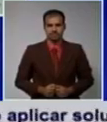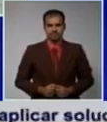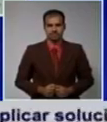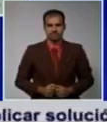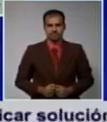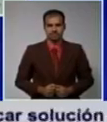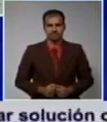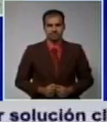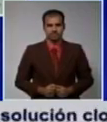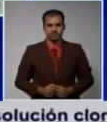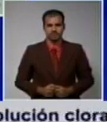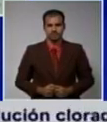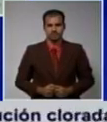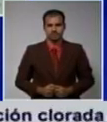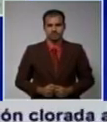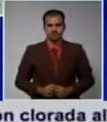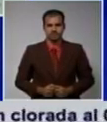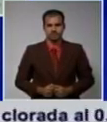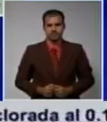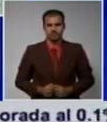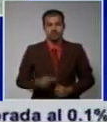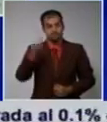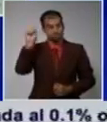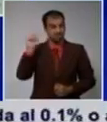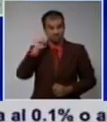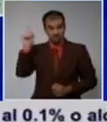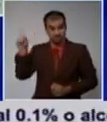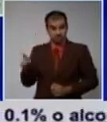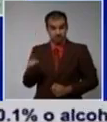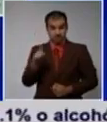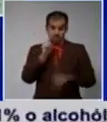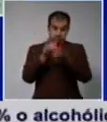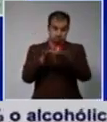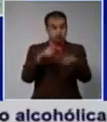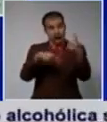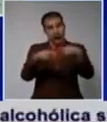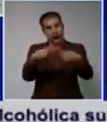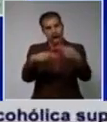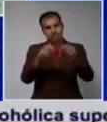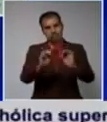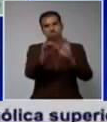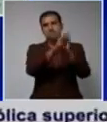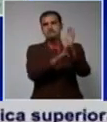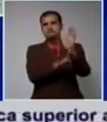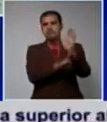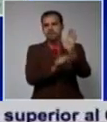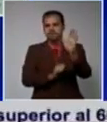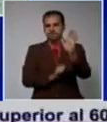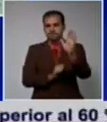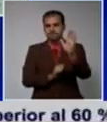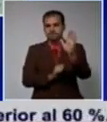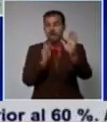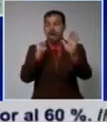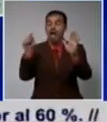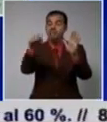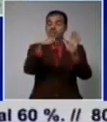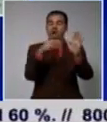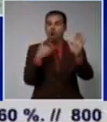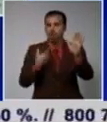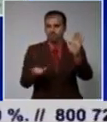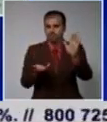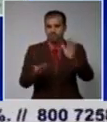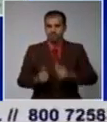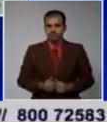que siempre hace que se adopten medidas muy rigurosas, sobre todo en los lugares donde se presenta. Cienfuegos,